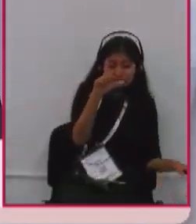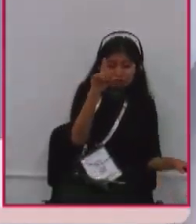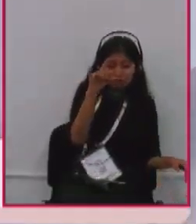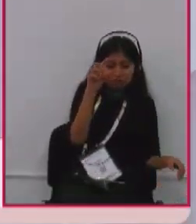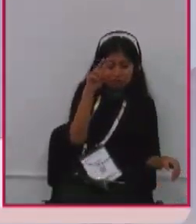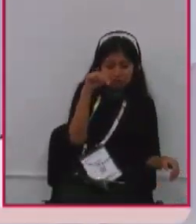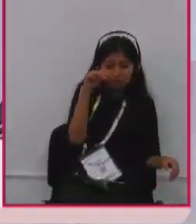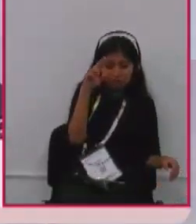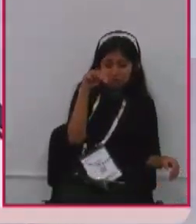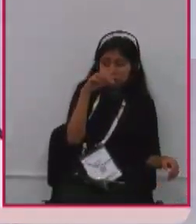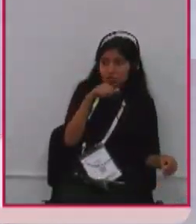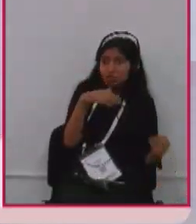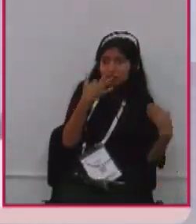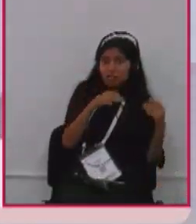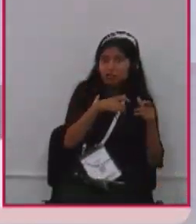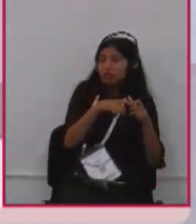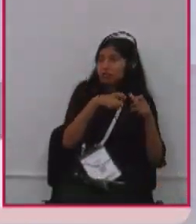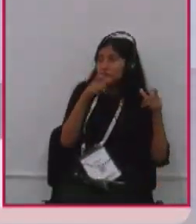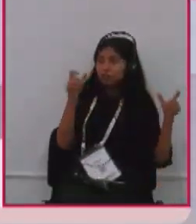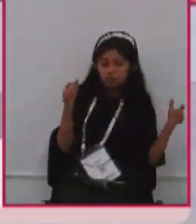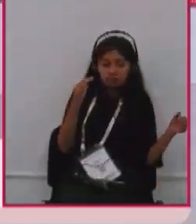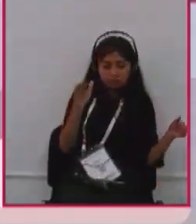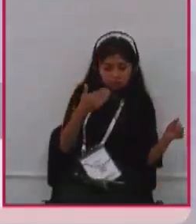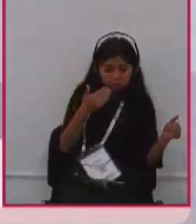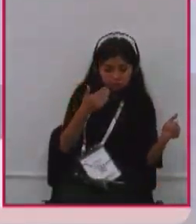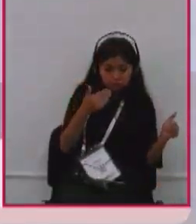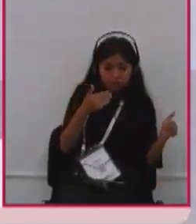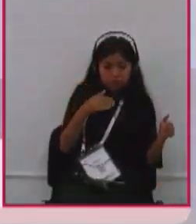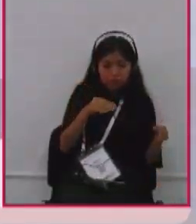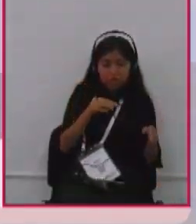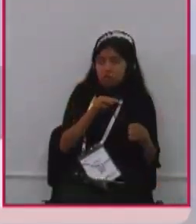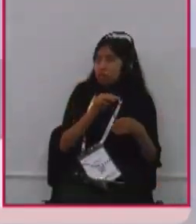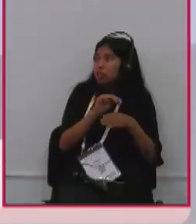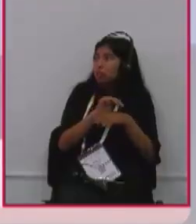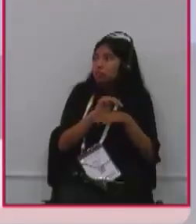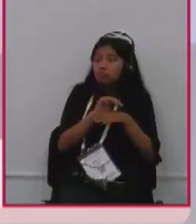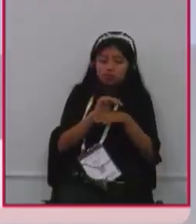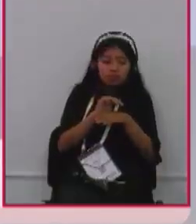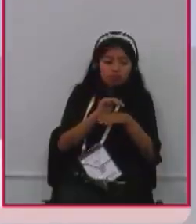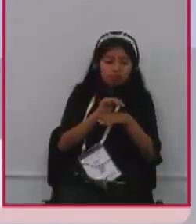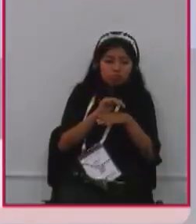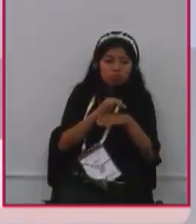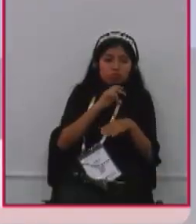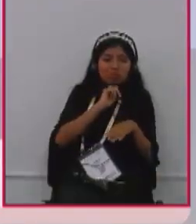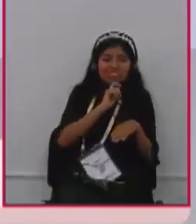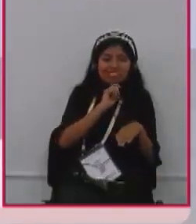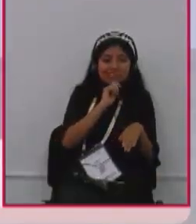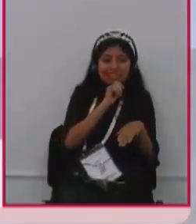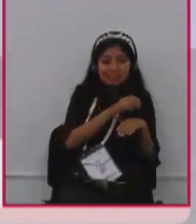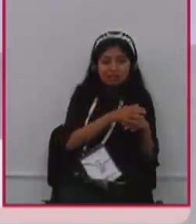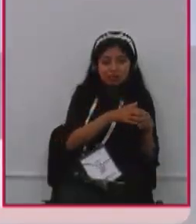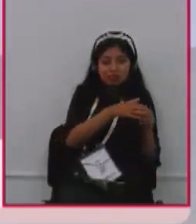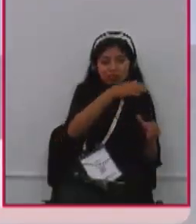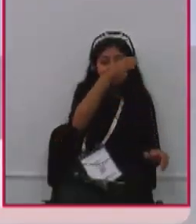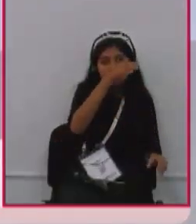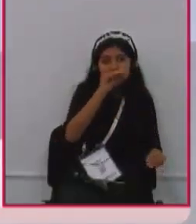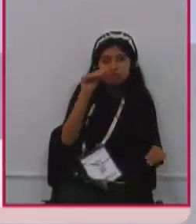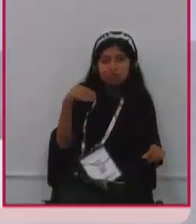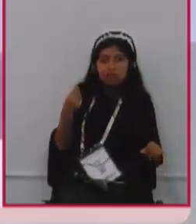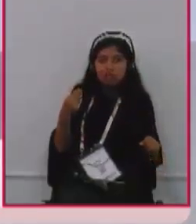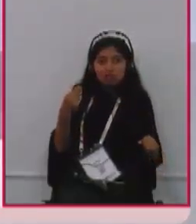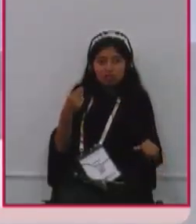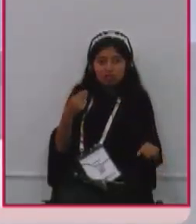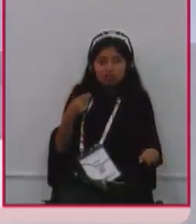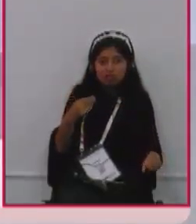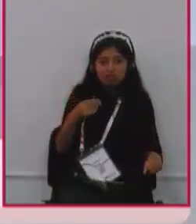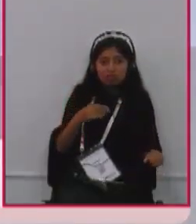altitud. Entonces hay metales como el molibdeno, por ejemplo, que tienen recuperaciones muy bajas en la columna porque su gravedad específica hace que empiece a